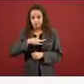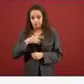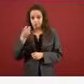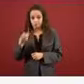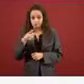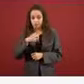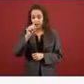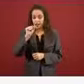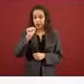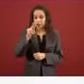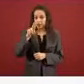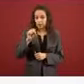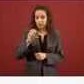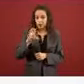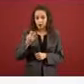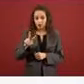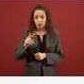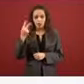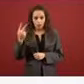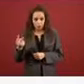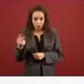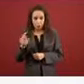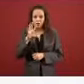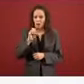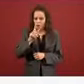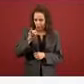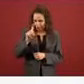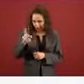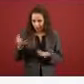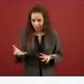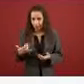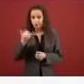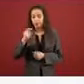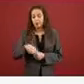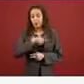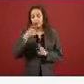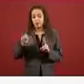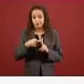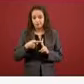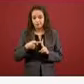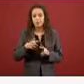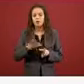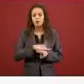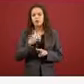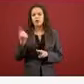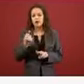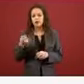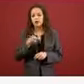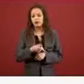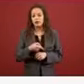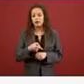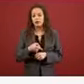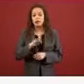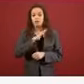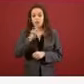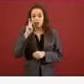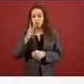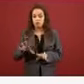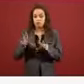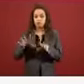virus SARS-CoV-2, es decir, COVID. Y segundo, porque en sí misma es una señal relevante de vigilancia